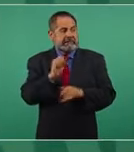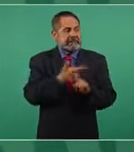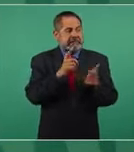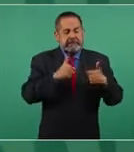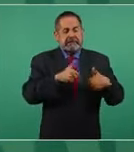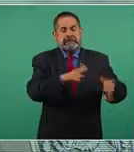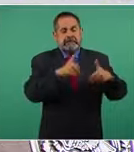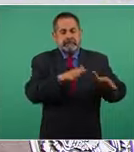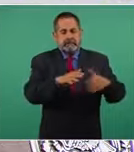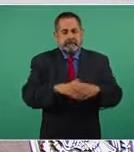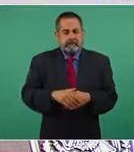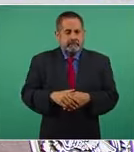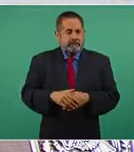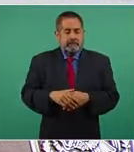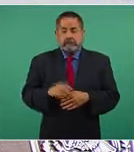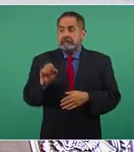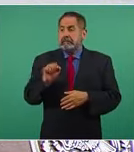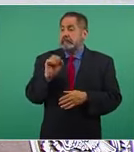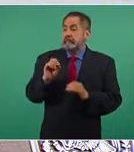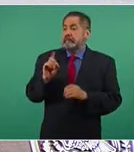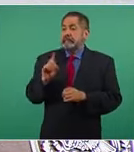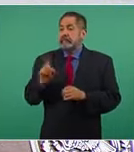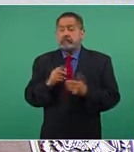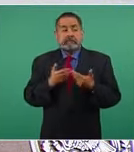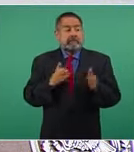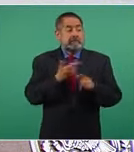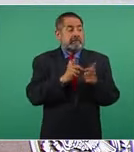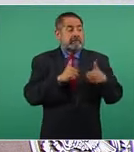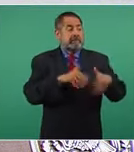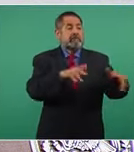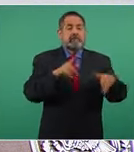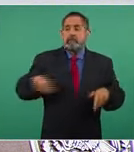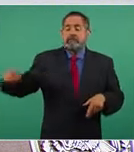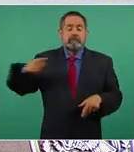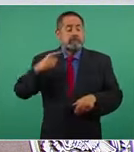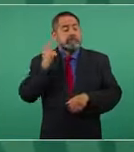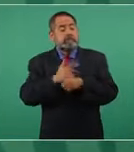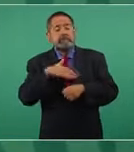que no lo van a hacer el domingo, que lo tienen que hacer un día hábil?